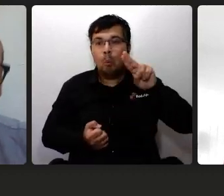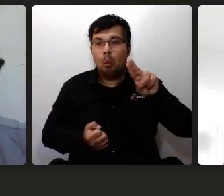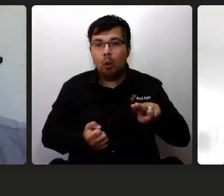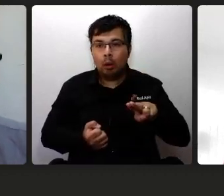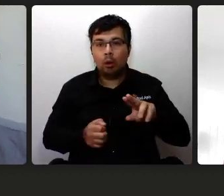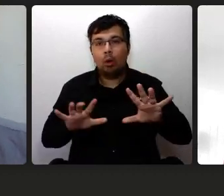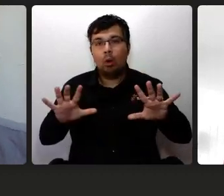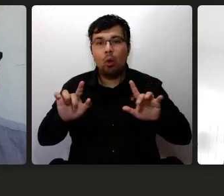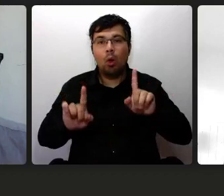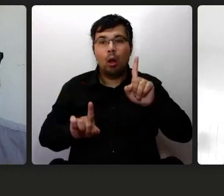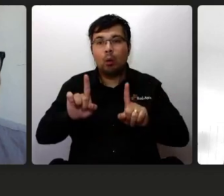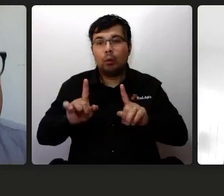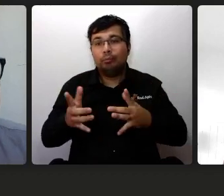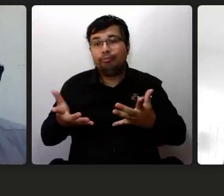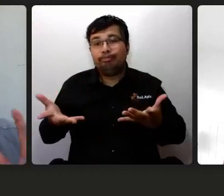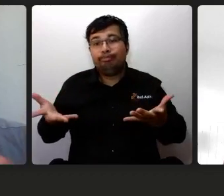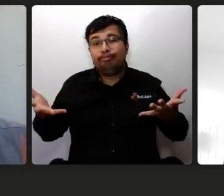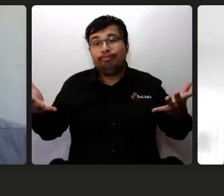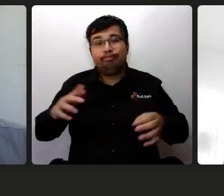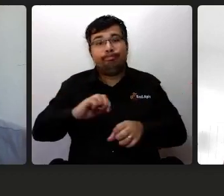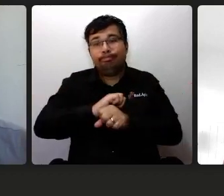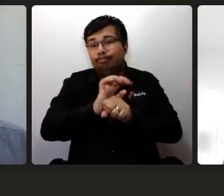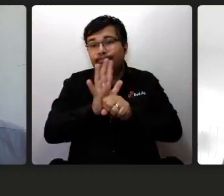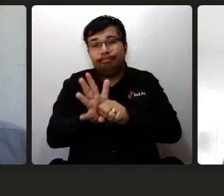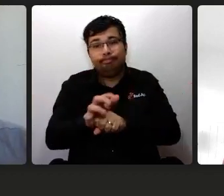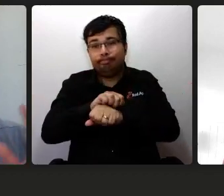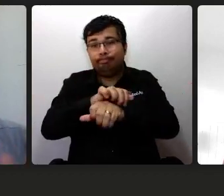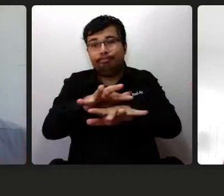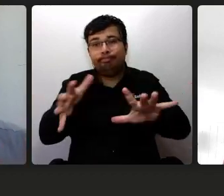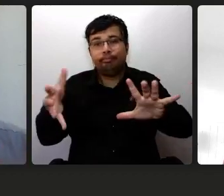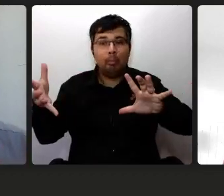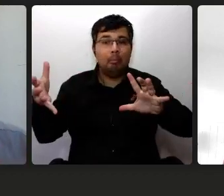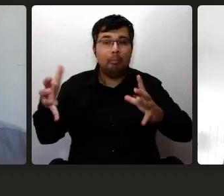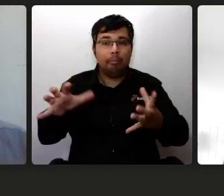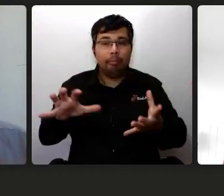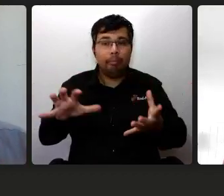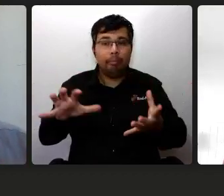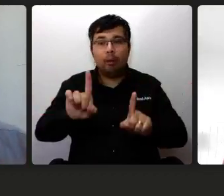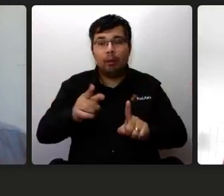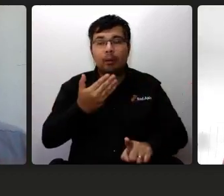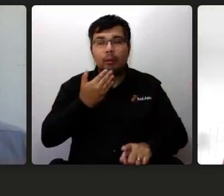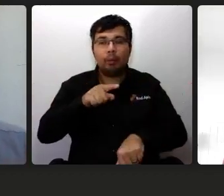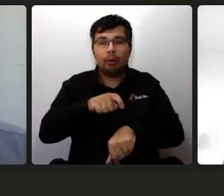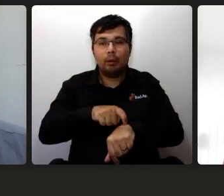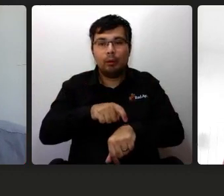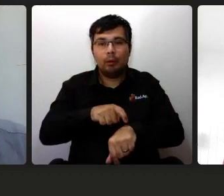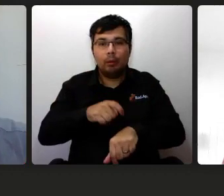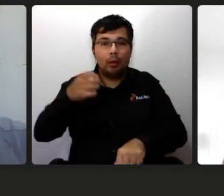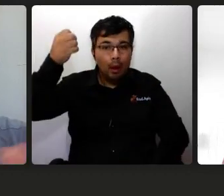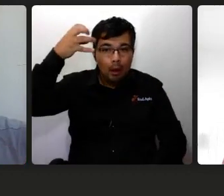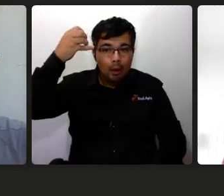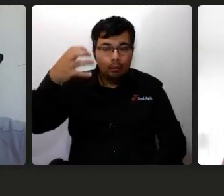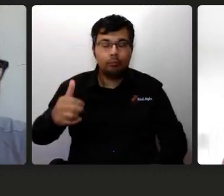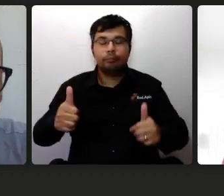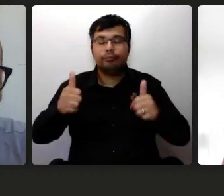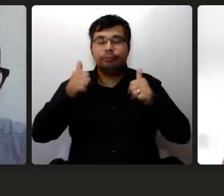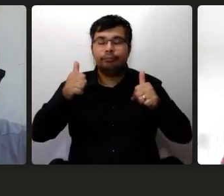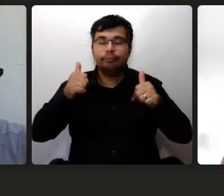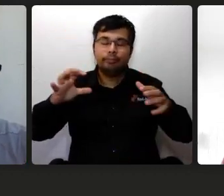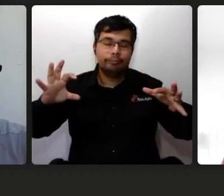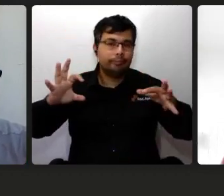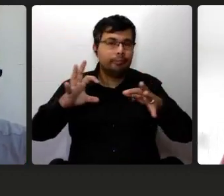simplemente, como muchos les pasó lamentablemente esta pandemia. Así que también de los momentos hay que sacar esos aprendizajes. Magdalena, querida, te quiero mandar